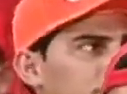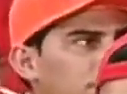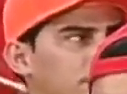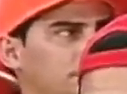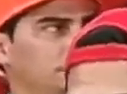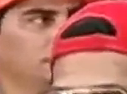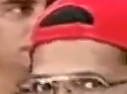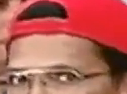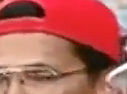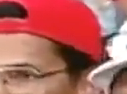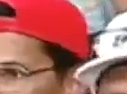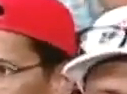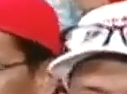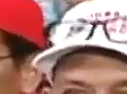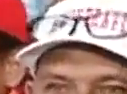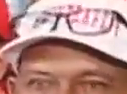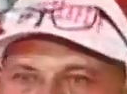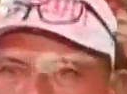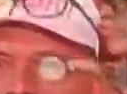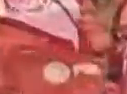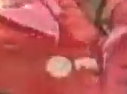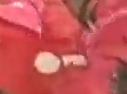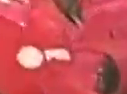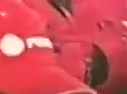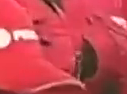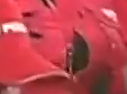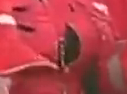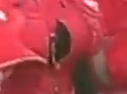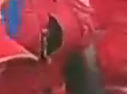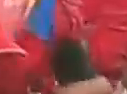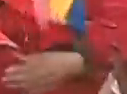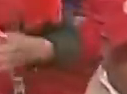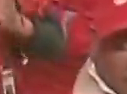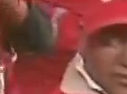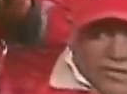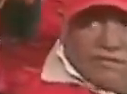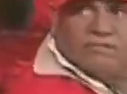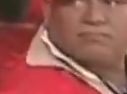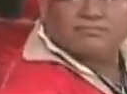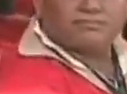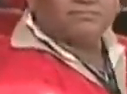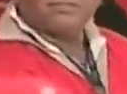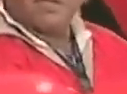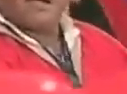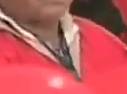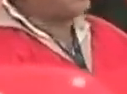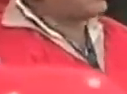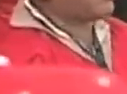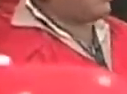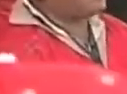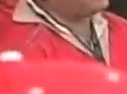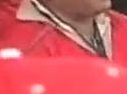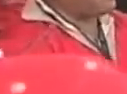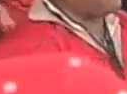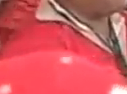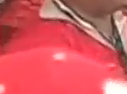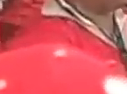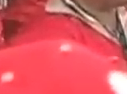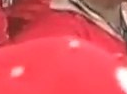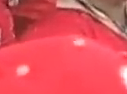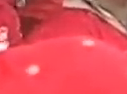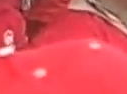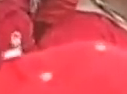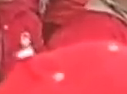mil millones de dólares. Decía el presidente Nicolás Maduro que la guerra económica intensa contra